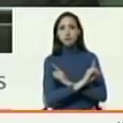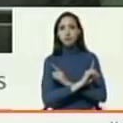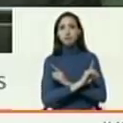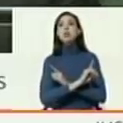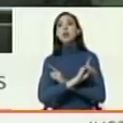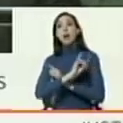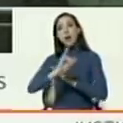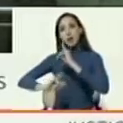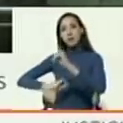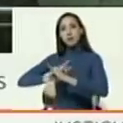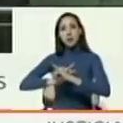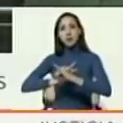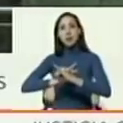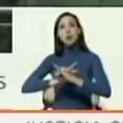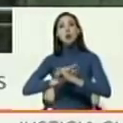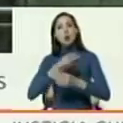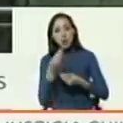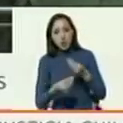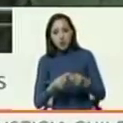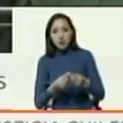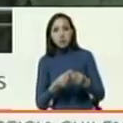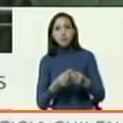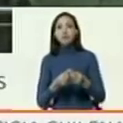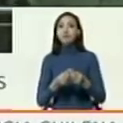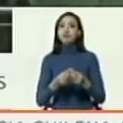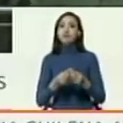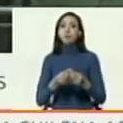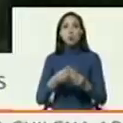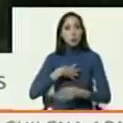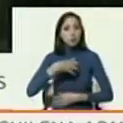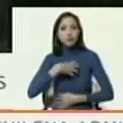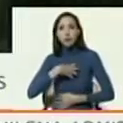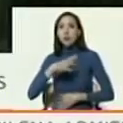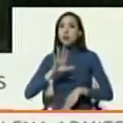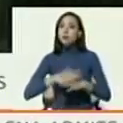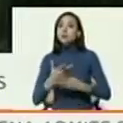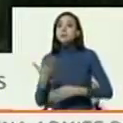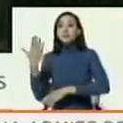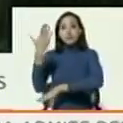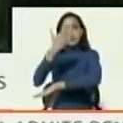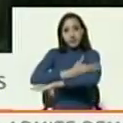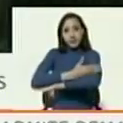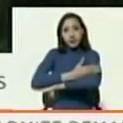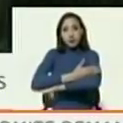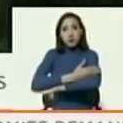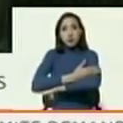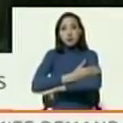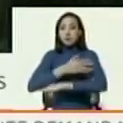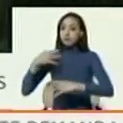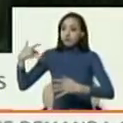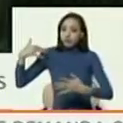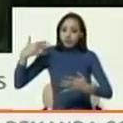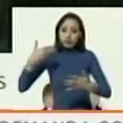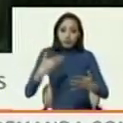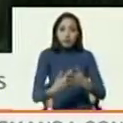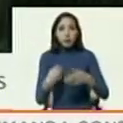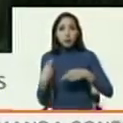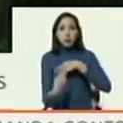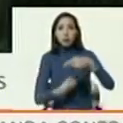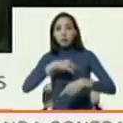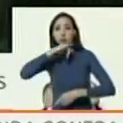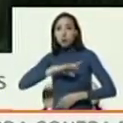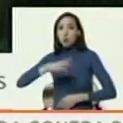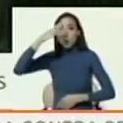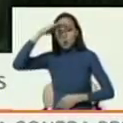universales es totalmente espuria. Pese al bloqueo, a lo largo de su historia revolucionaria, Cuba